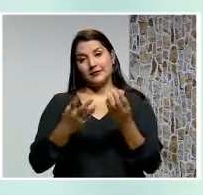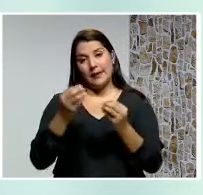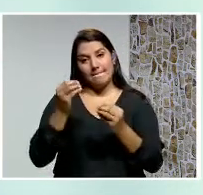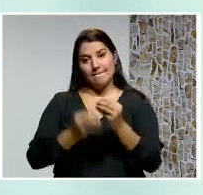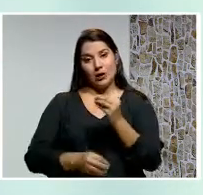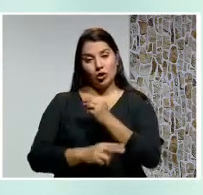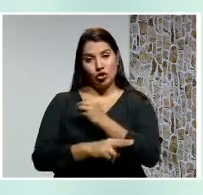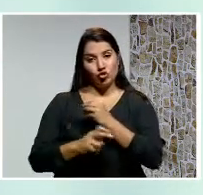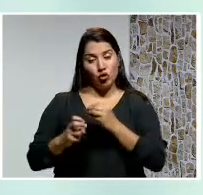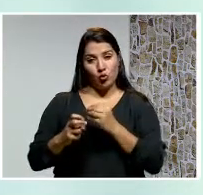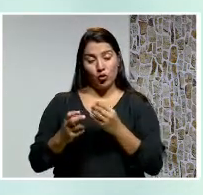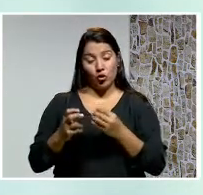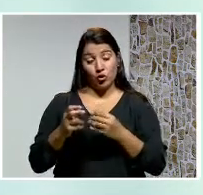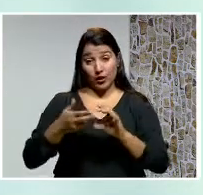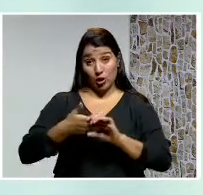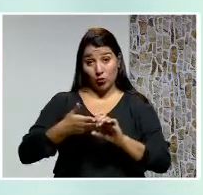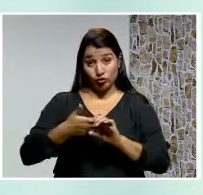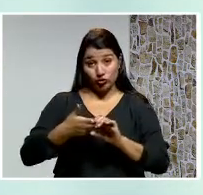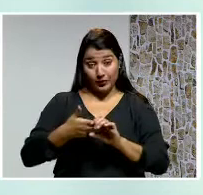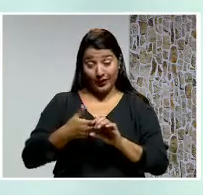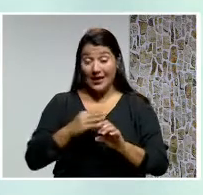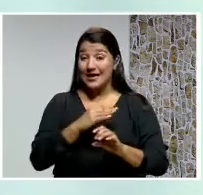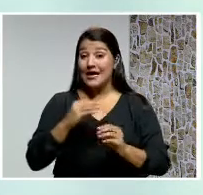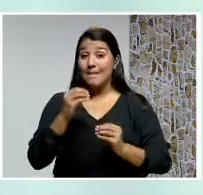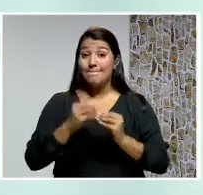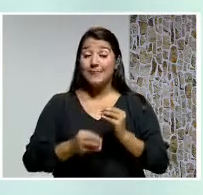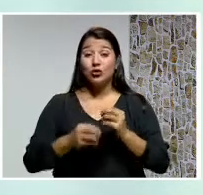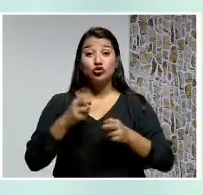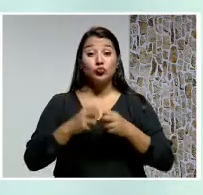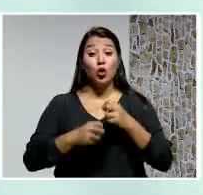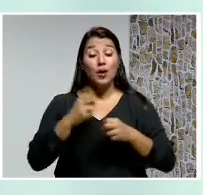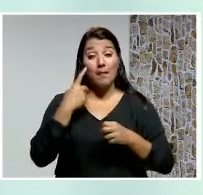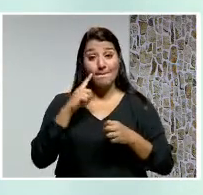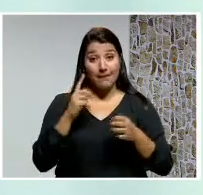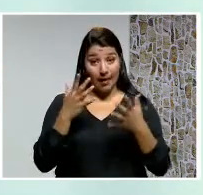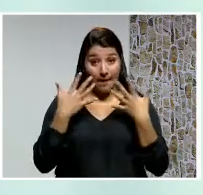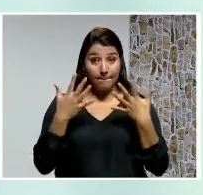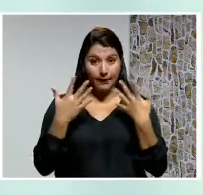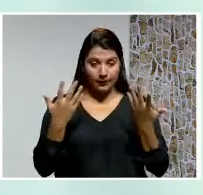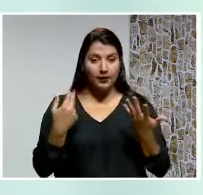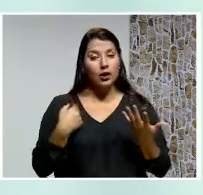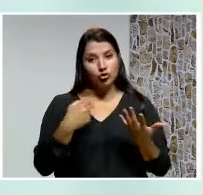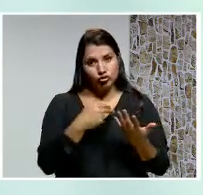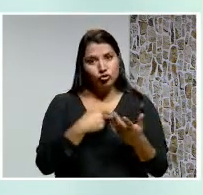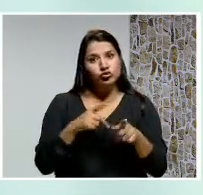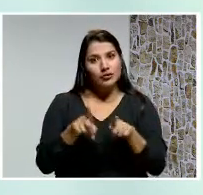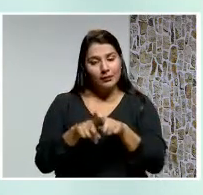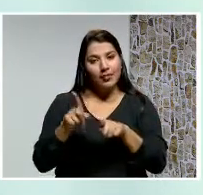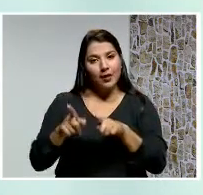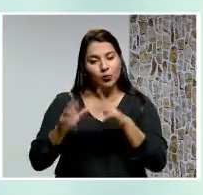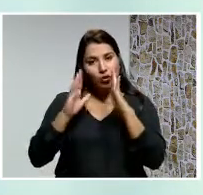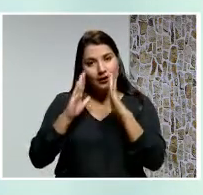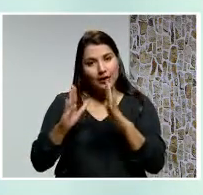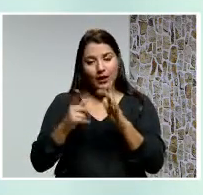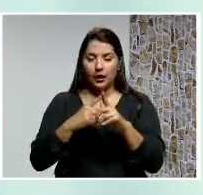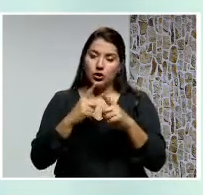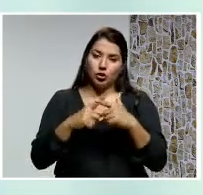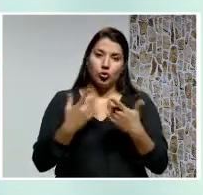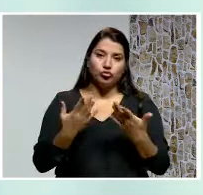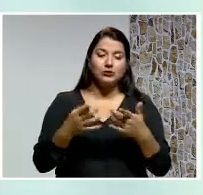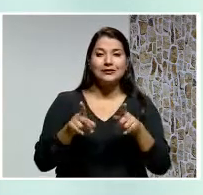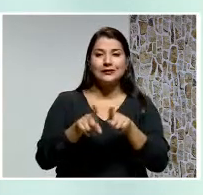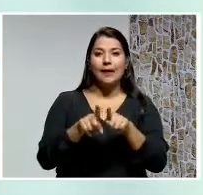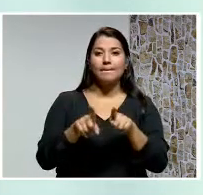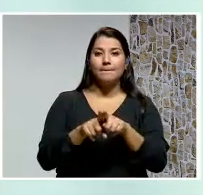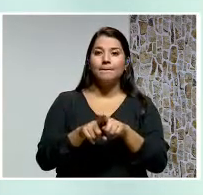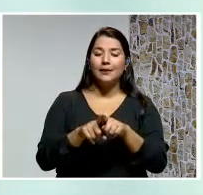robos de combustible, menos problemas ambientales que también hemos tenido que atender. Y bueno, desde luego también hay